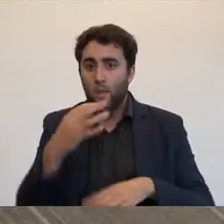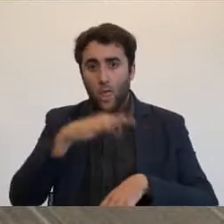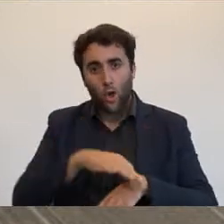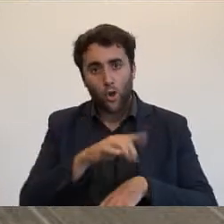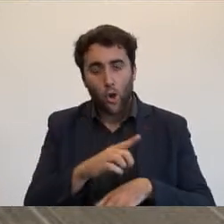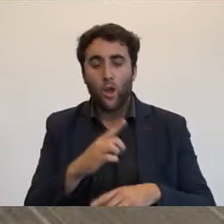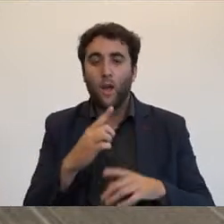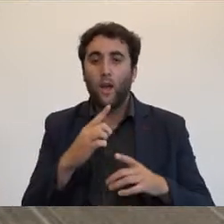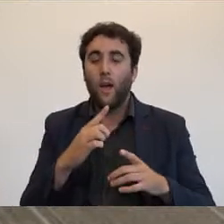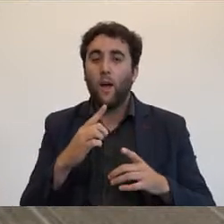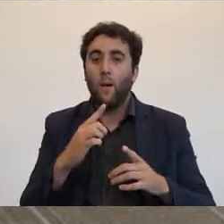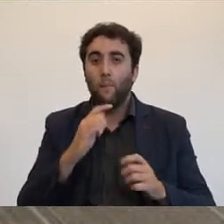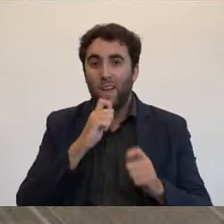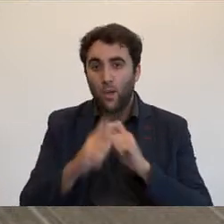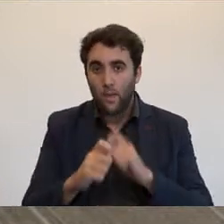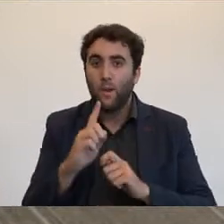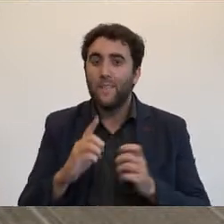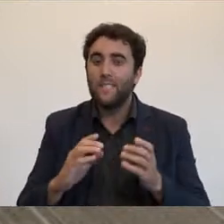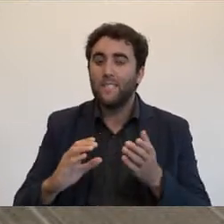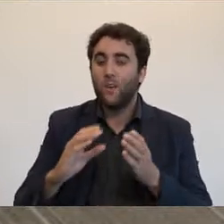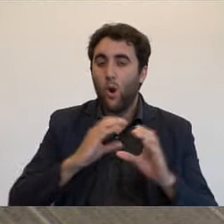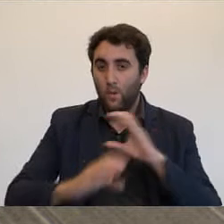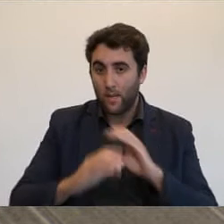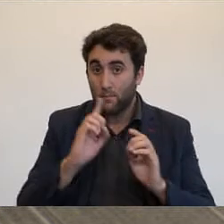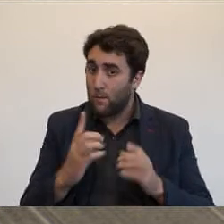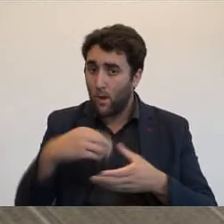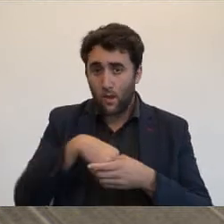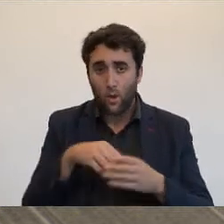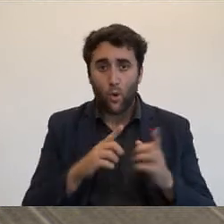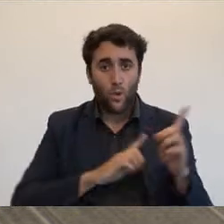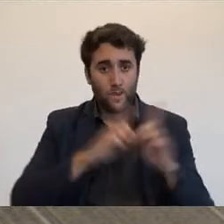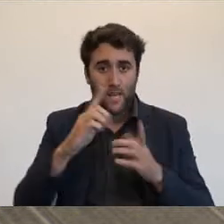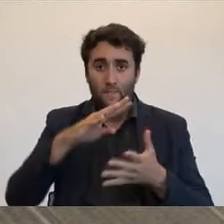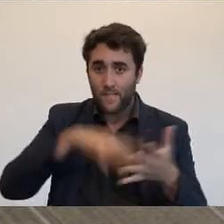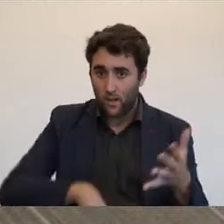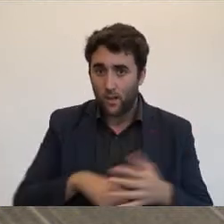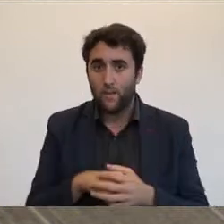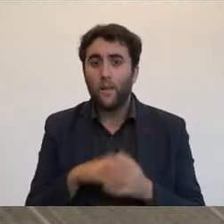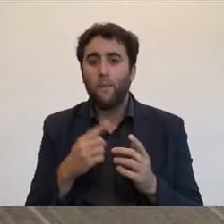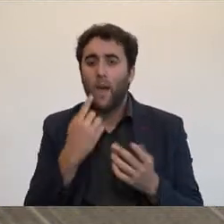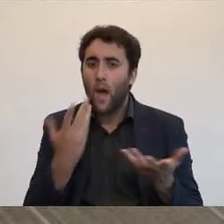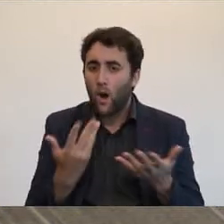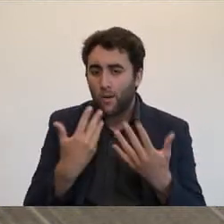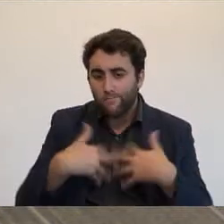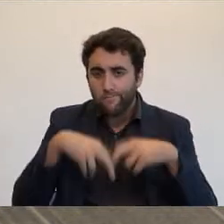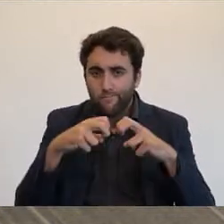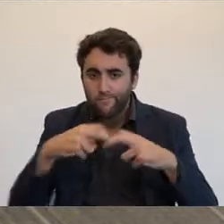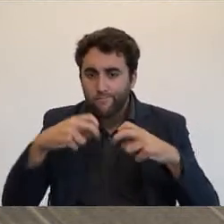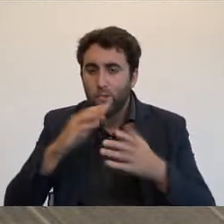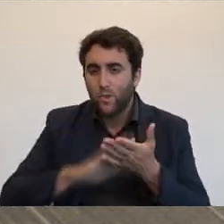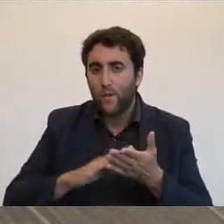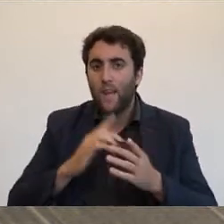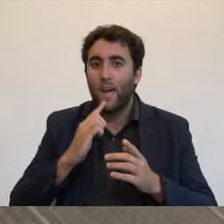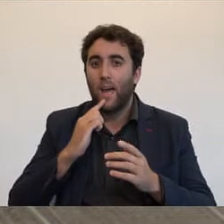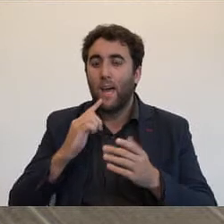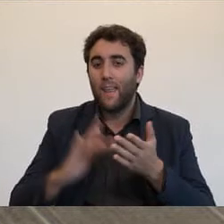en Periodismo y Ciencias de Comunicación por la misma universidad, desarrolla investigación sobre la enseñanza del ciberperiodismo en